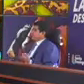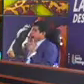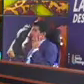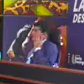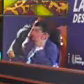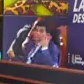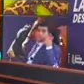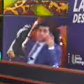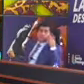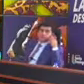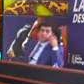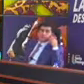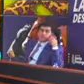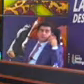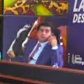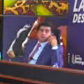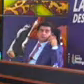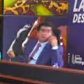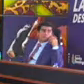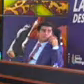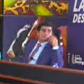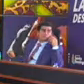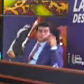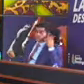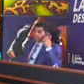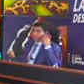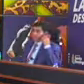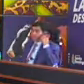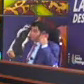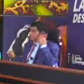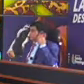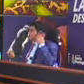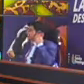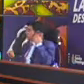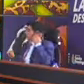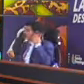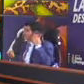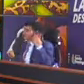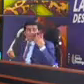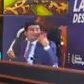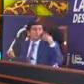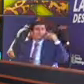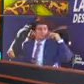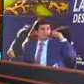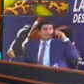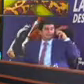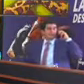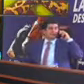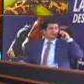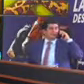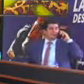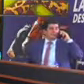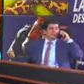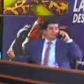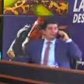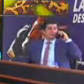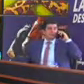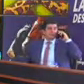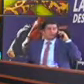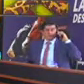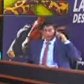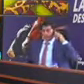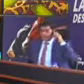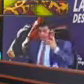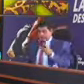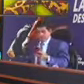Durán, que está aquí presente. A ver, ¿dónde está Matías Rodríguez? Recibámosle con un fuerte aplauso al presidente.